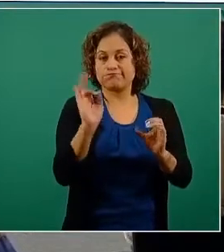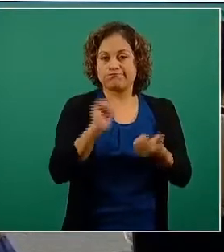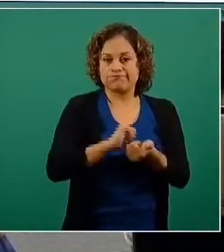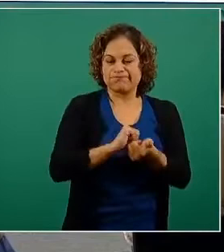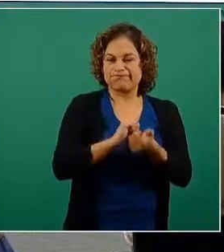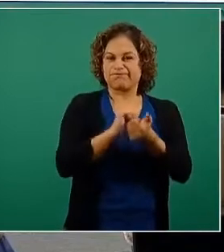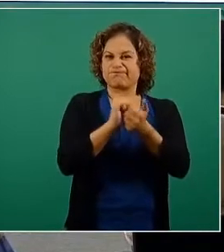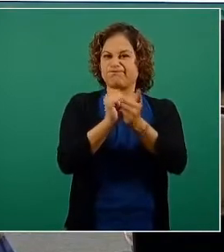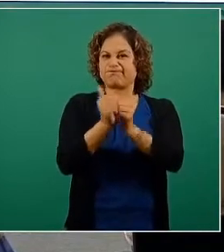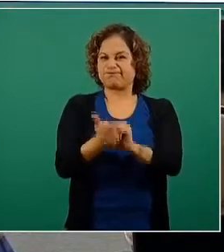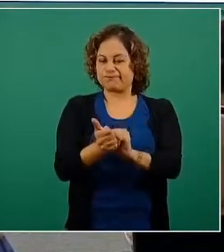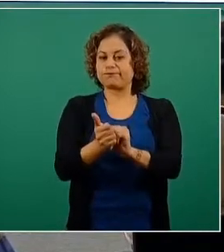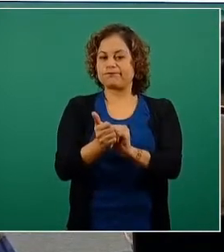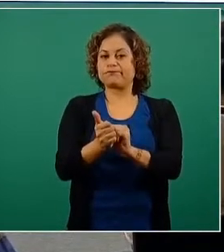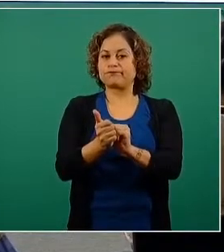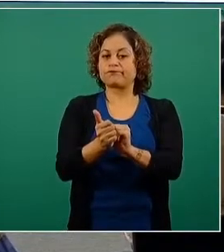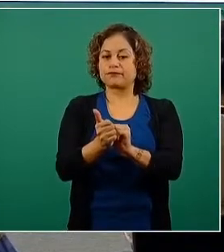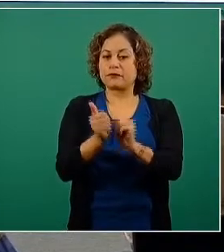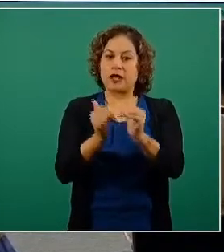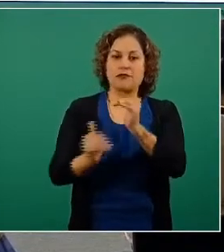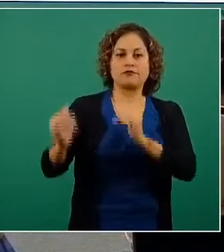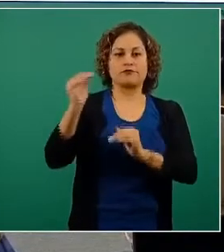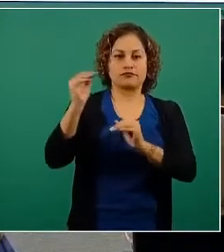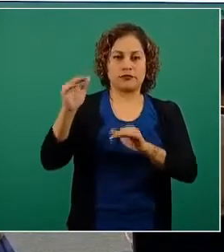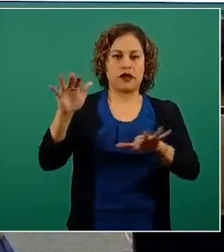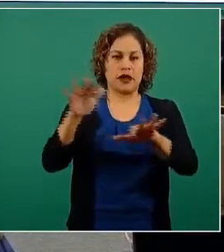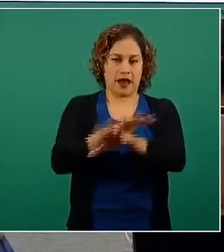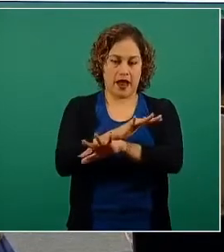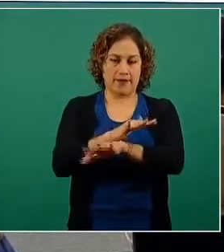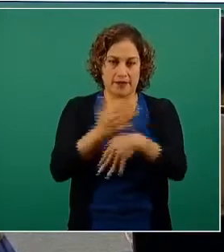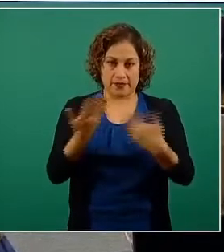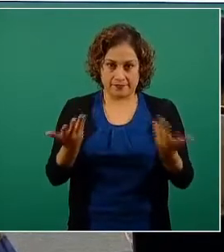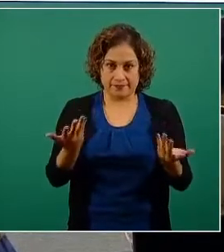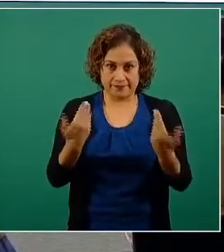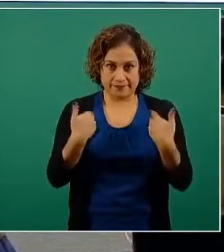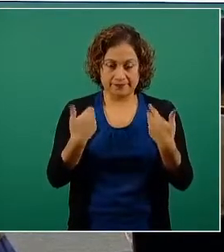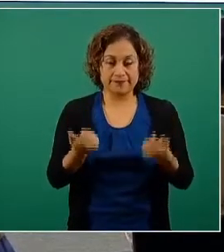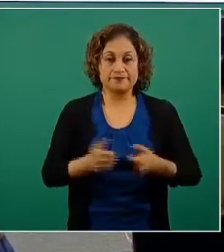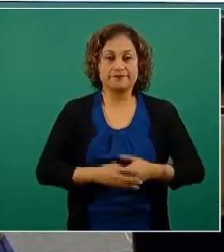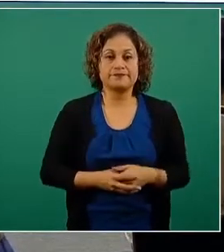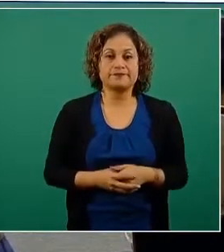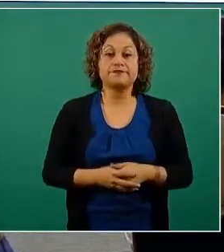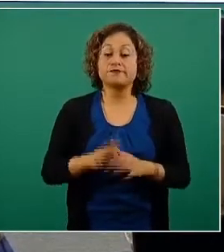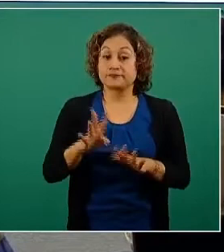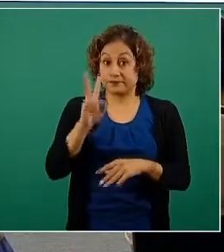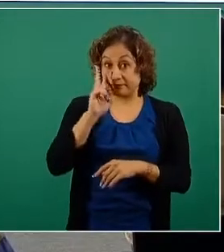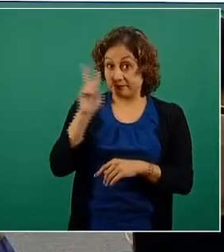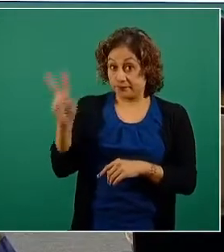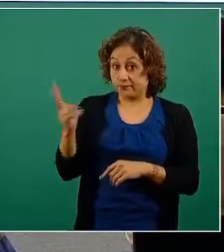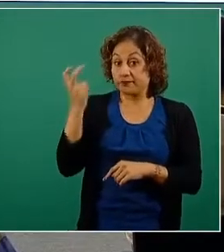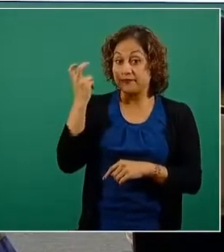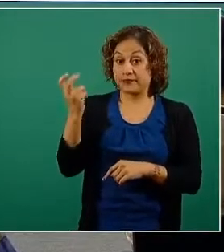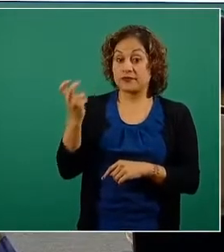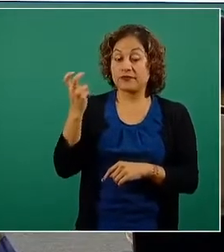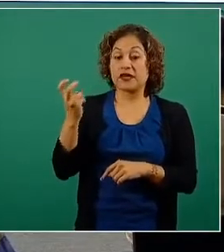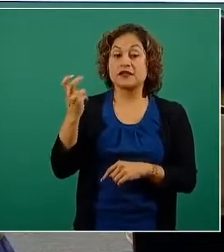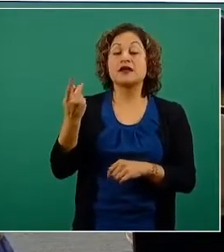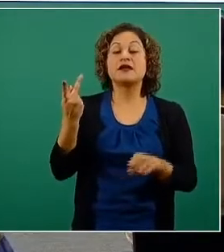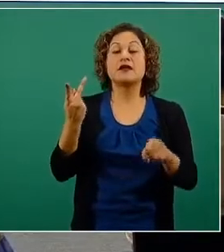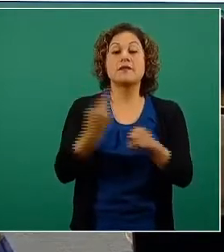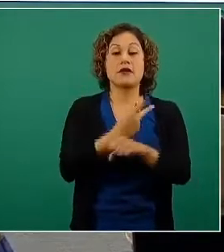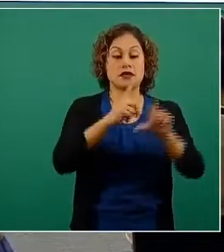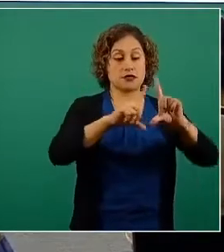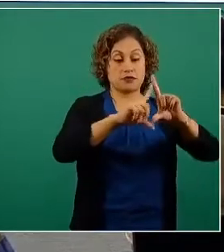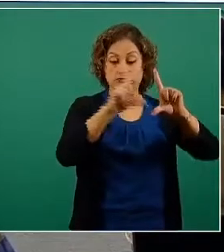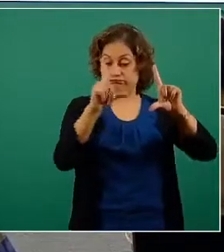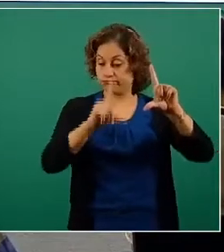tendencia fuera la alza, hacia este nivel, ¿no? Entonces, hasta este momento observemos que el mayor grueso de nuestras entidades